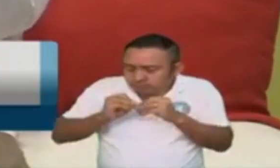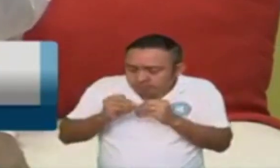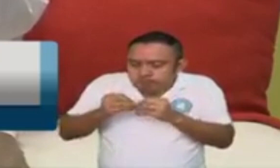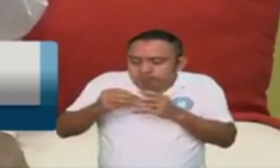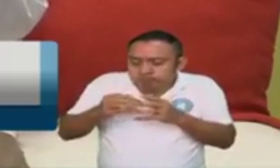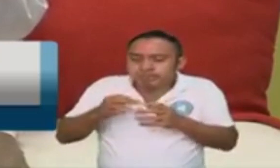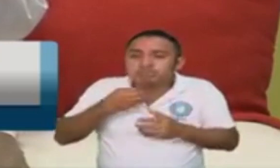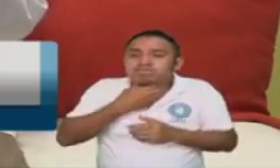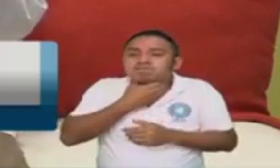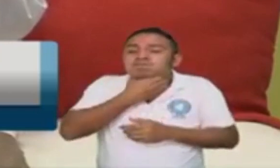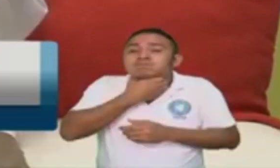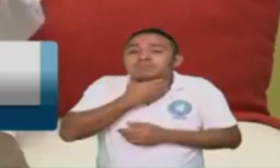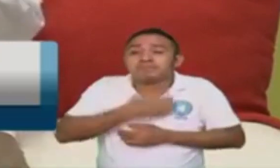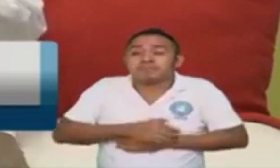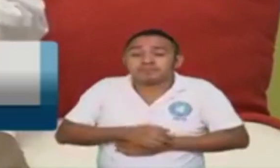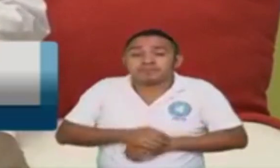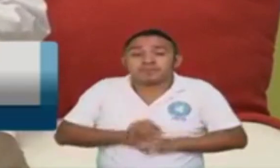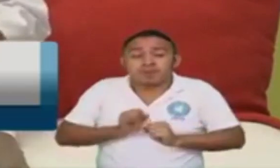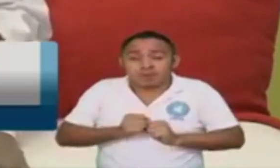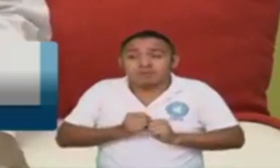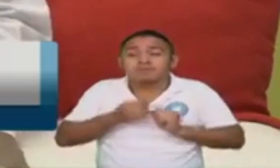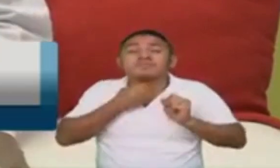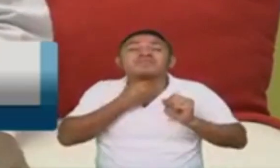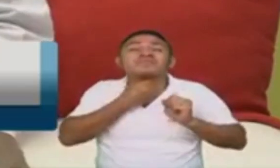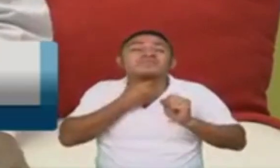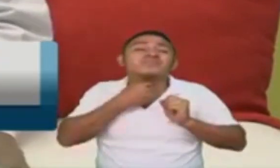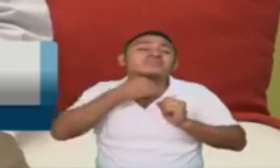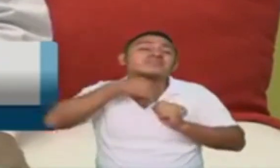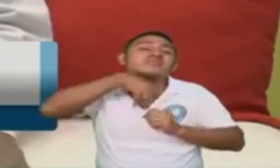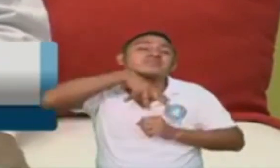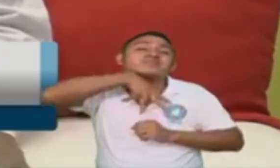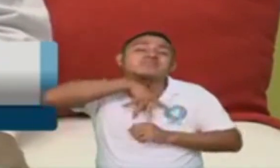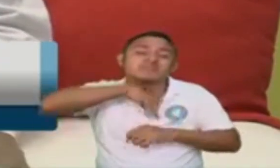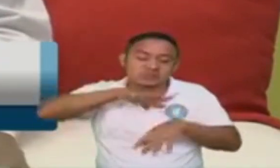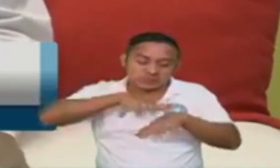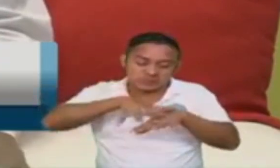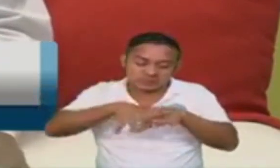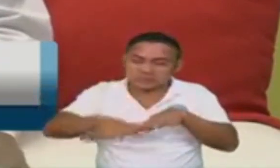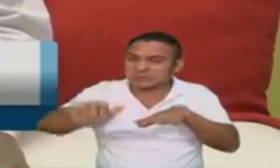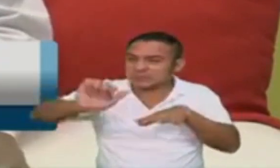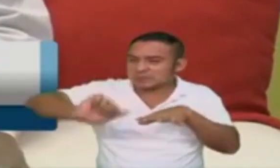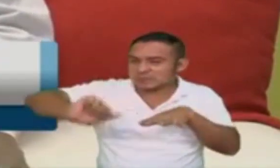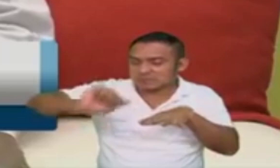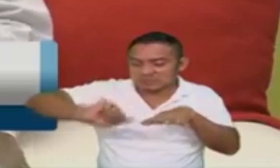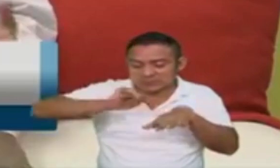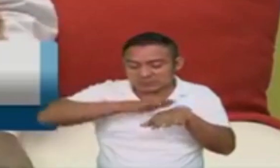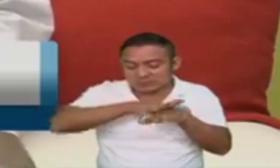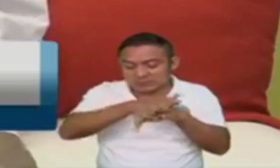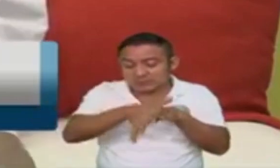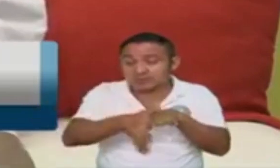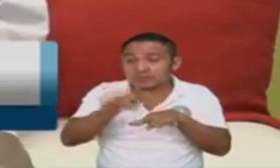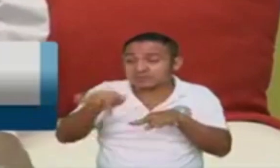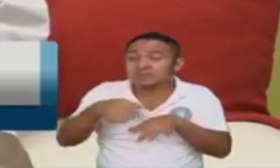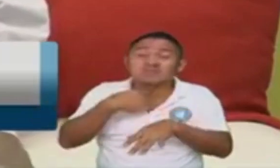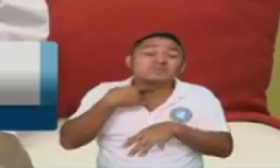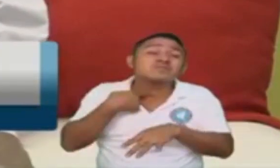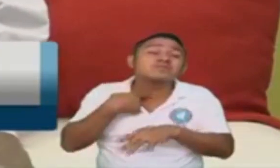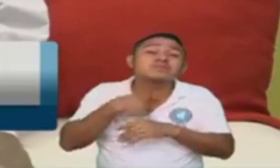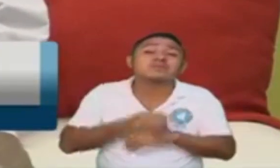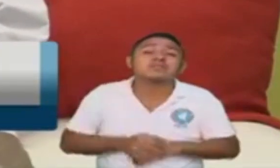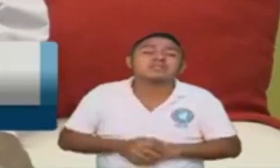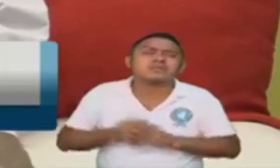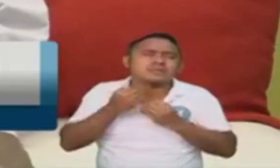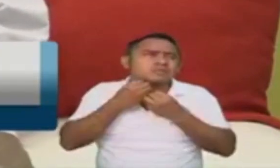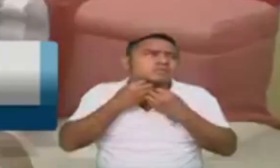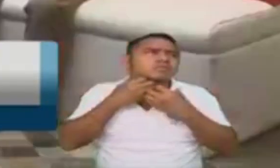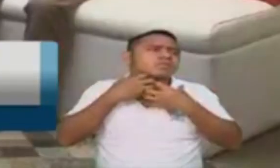puede producir un área de absceso, puede producir pus dentro del tiroides, ¿no? Un área que se ha abscedado y eso también te da una